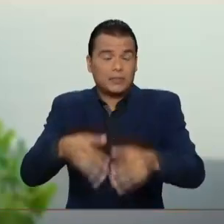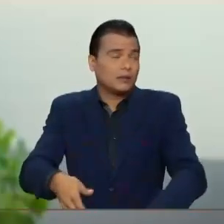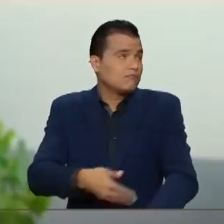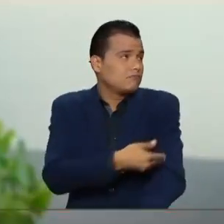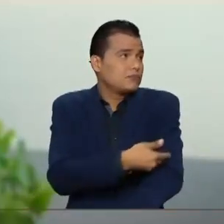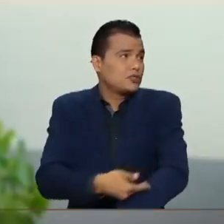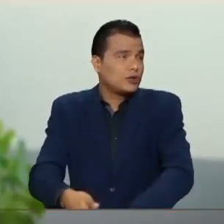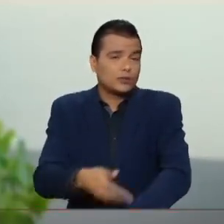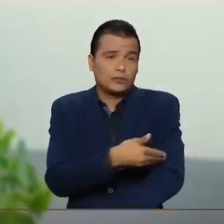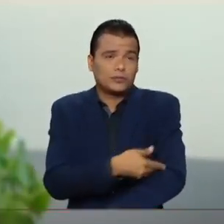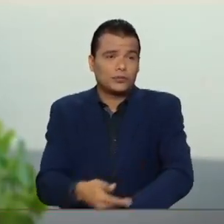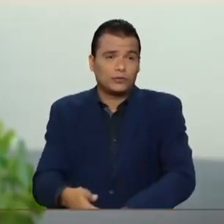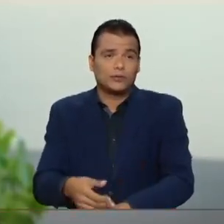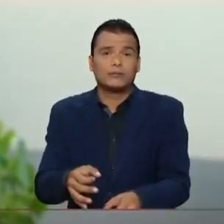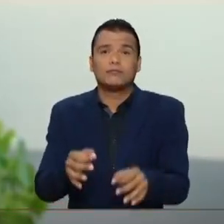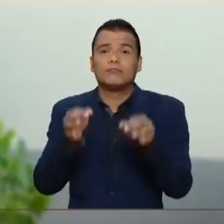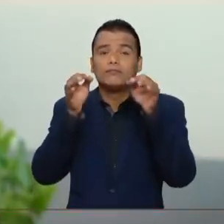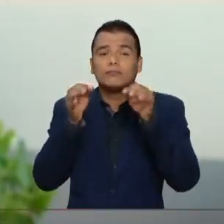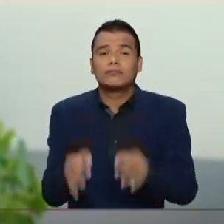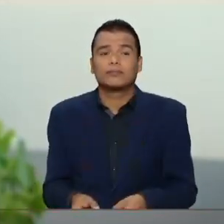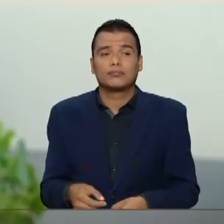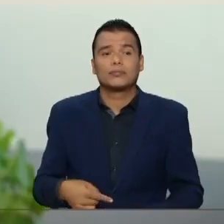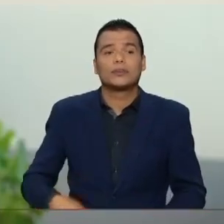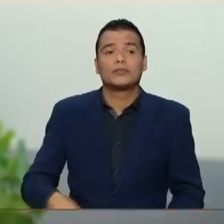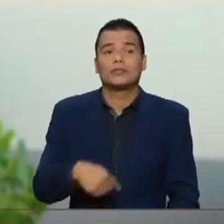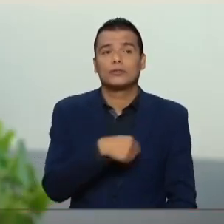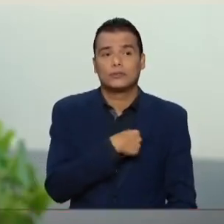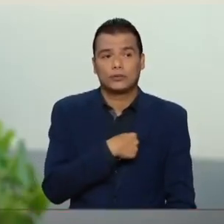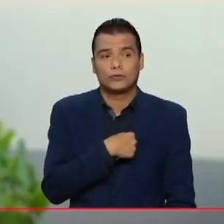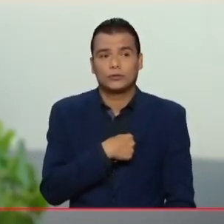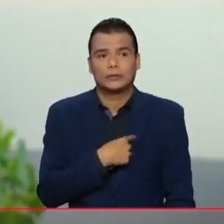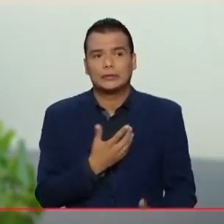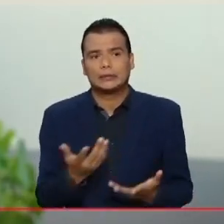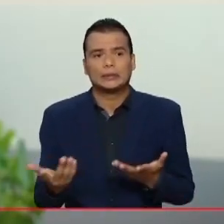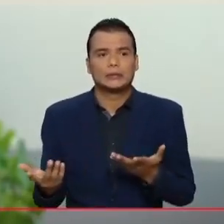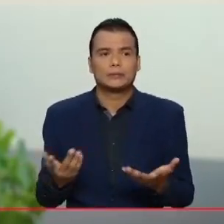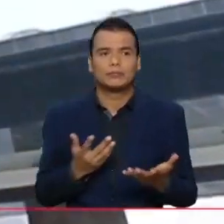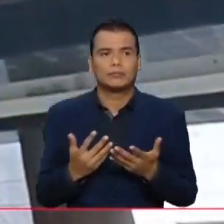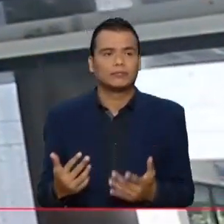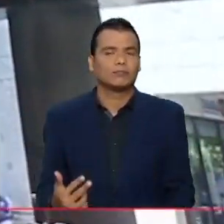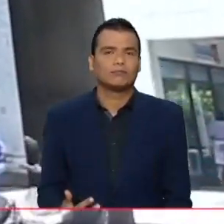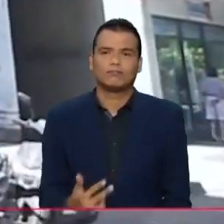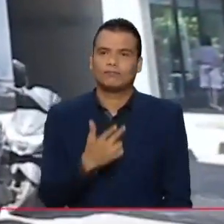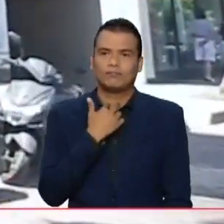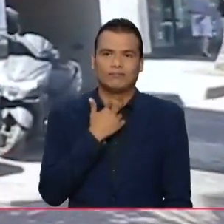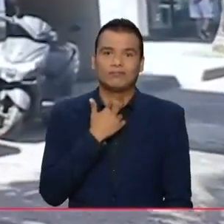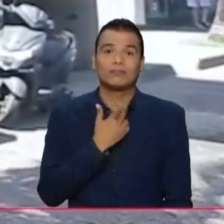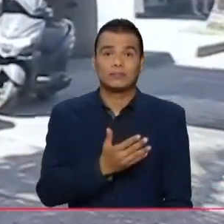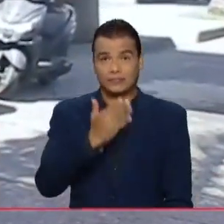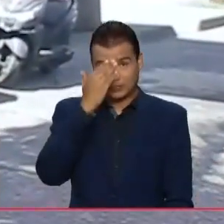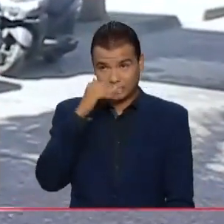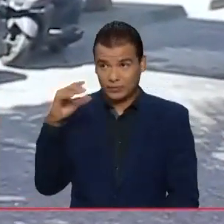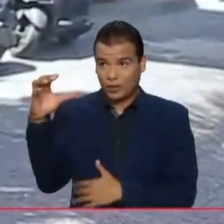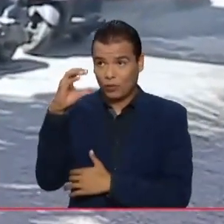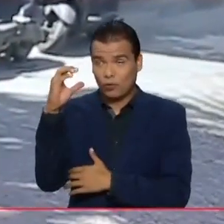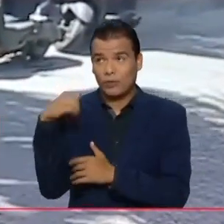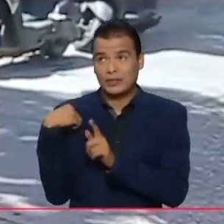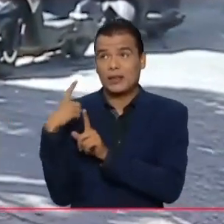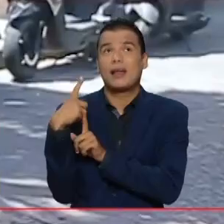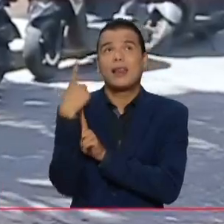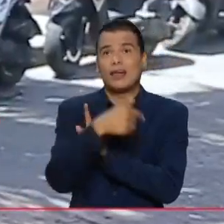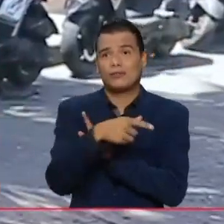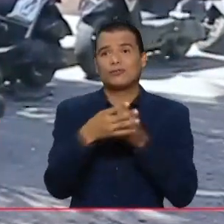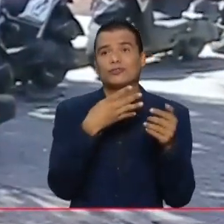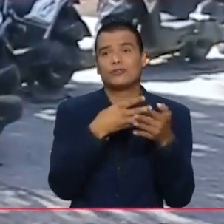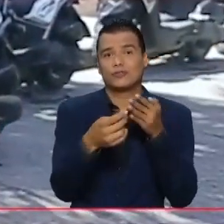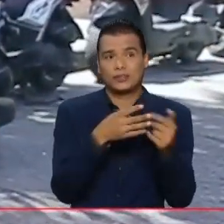esto para nosotros, siendo el destino más vulnerable del país por la lejanía, por los costos que representa